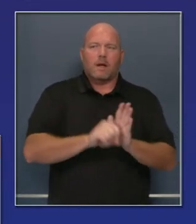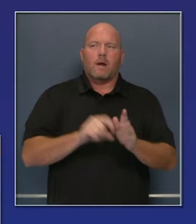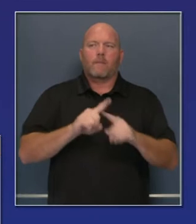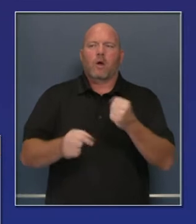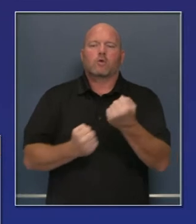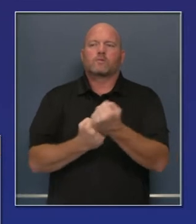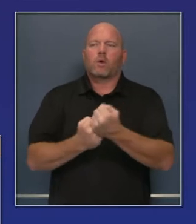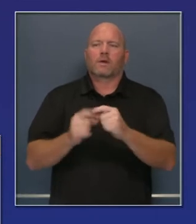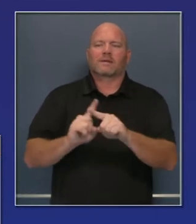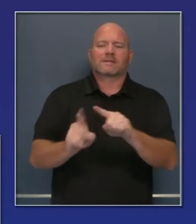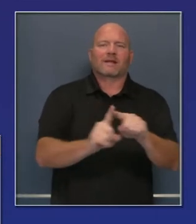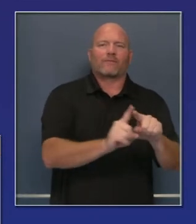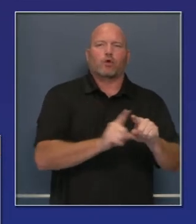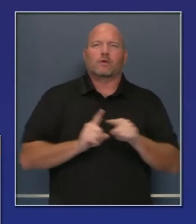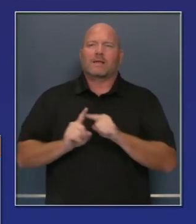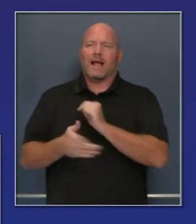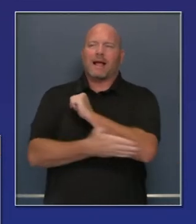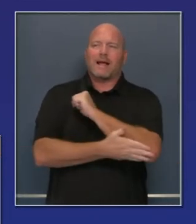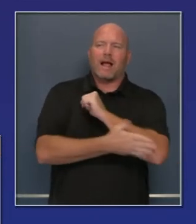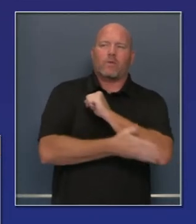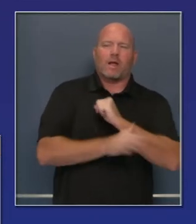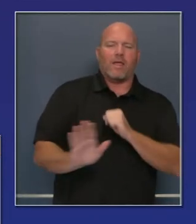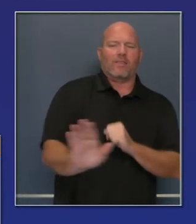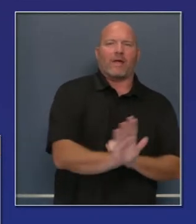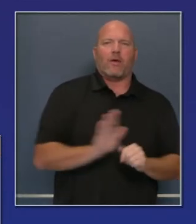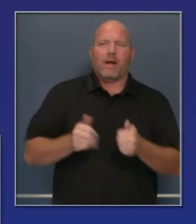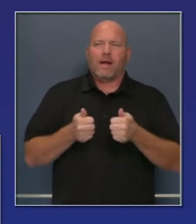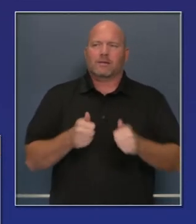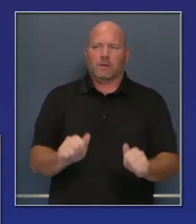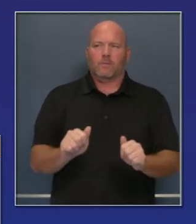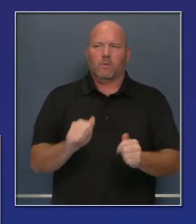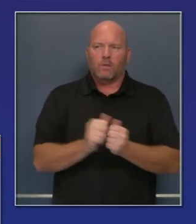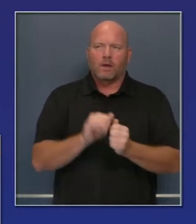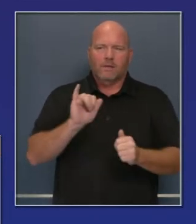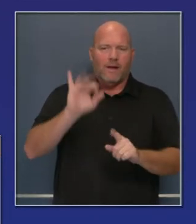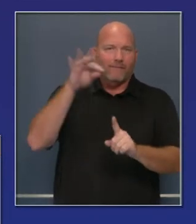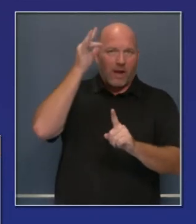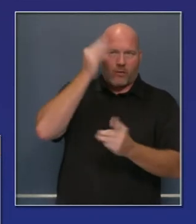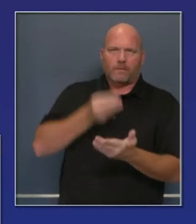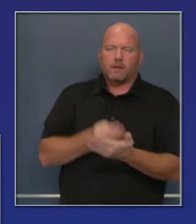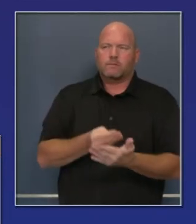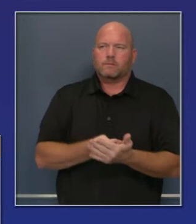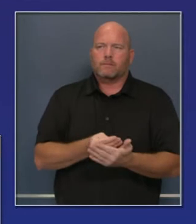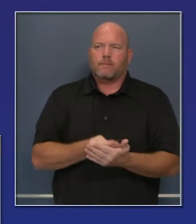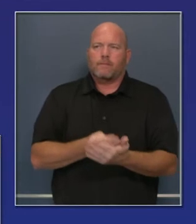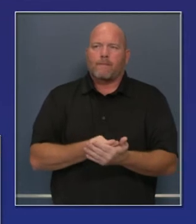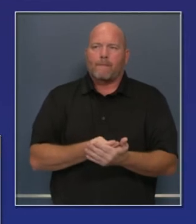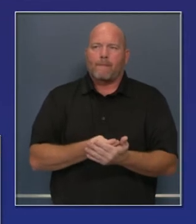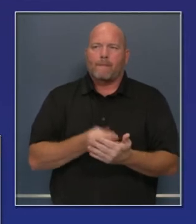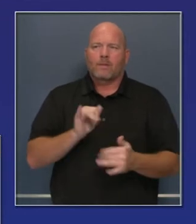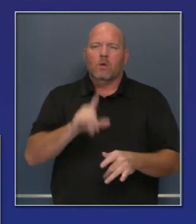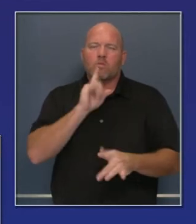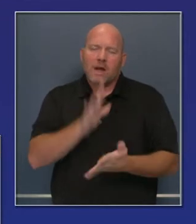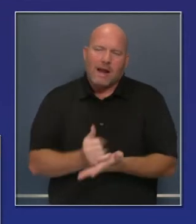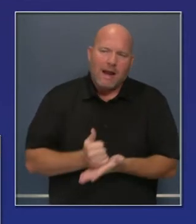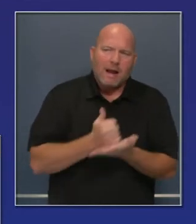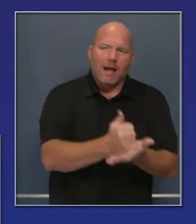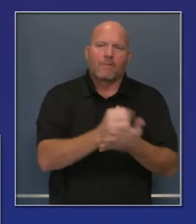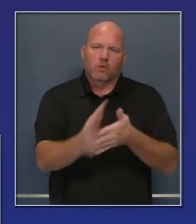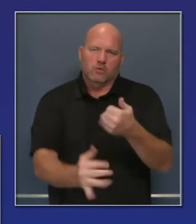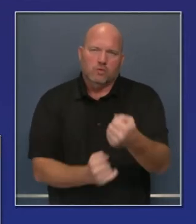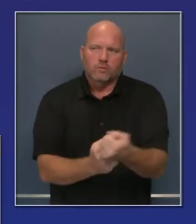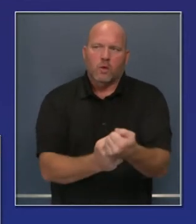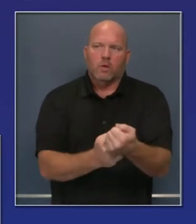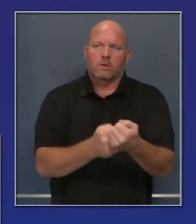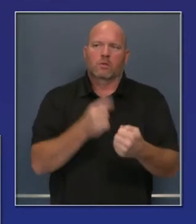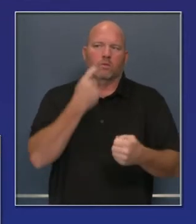apoyando esos esfuerzos de cada condado. Además de esos dólares federales, esa palanca de apoyo filantrópico